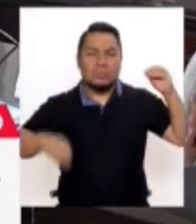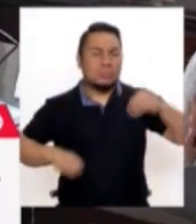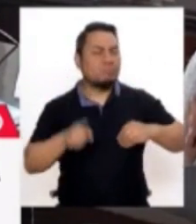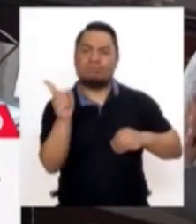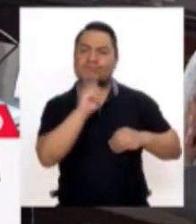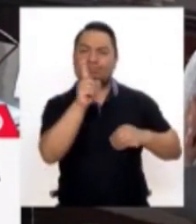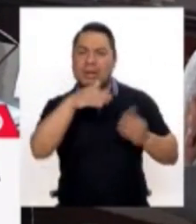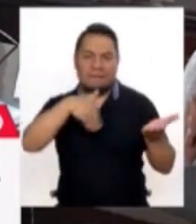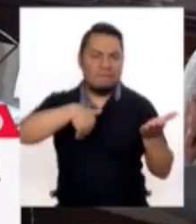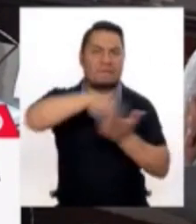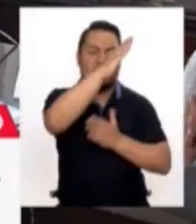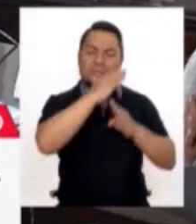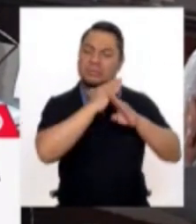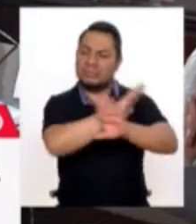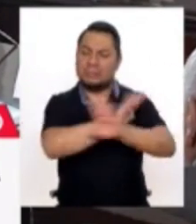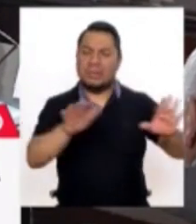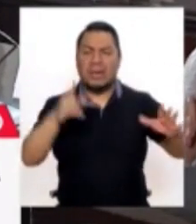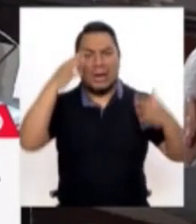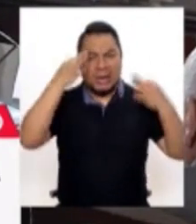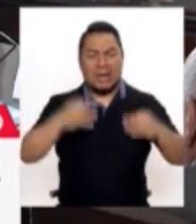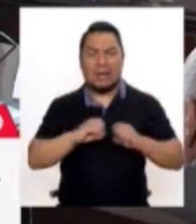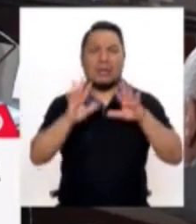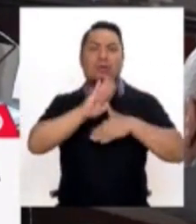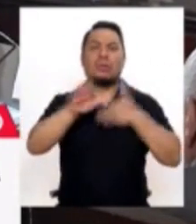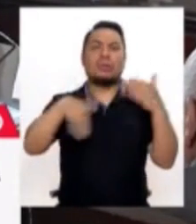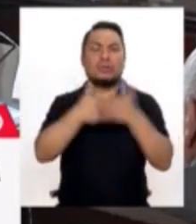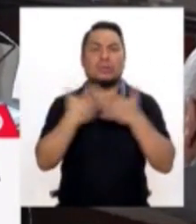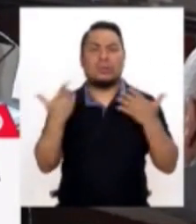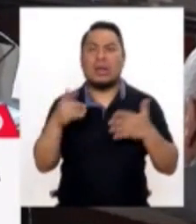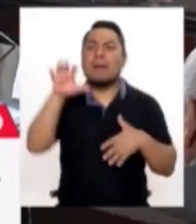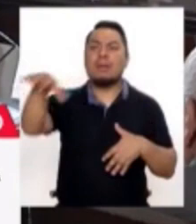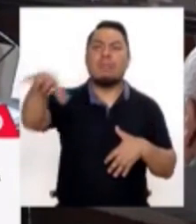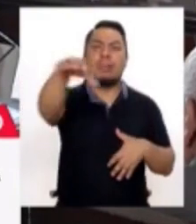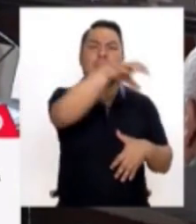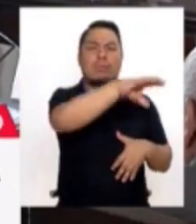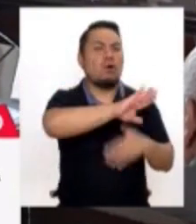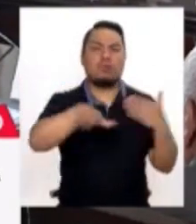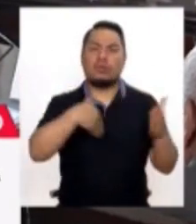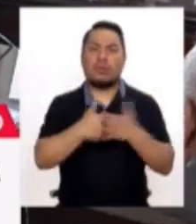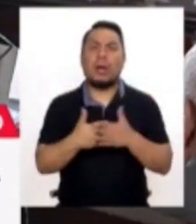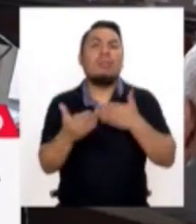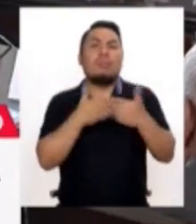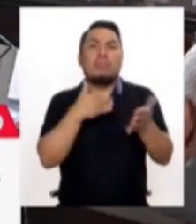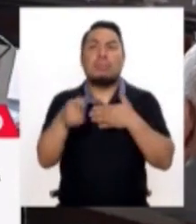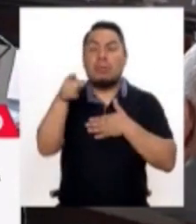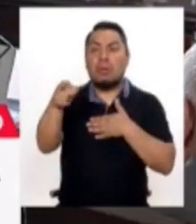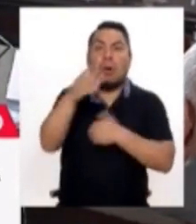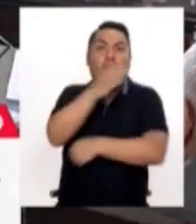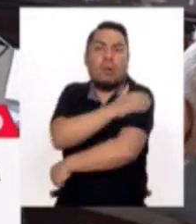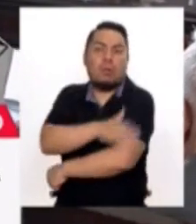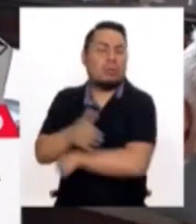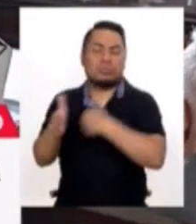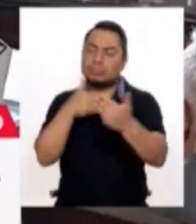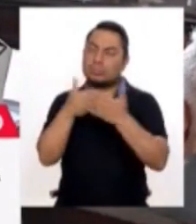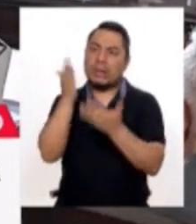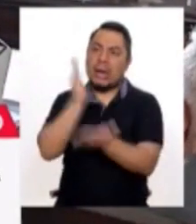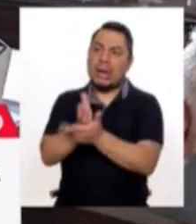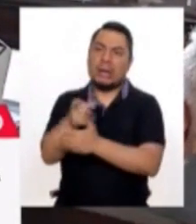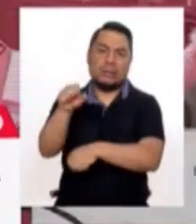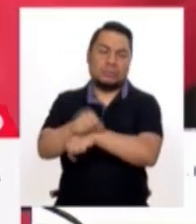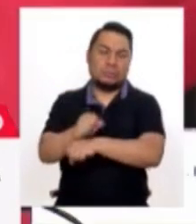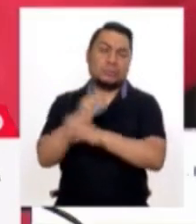con acciones claras y decididas en todos los niveles, caiga quien caiga, el flagelo de la